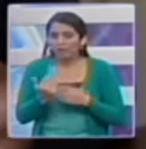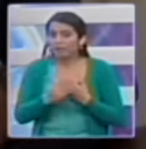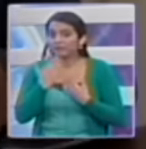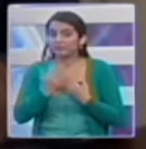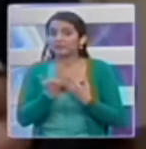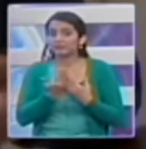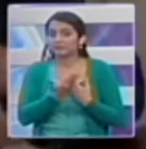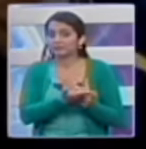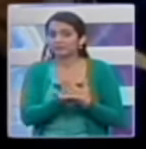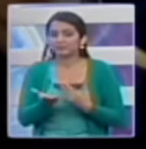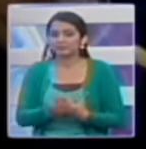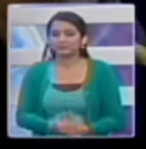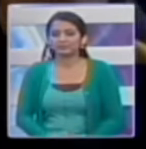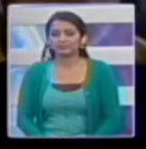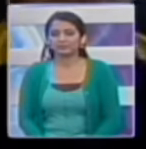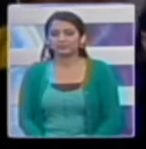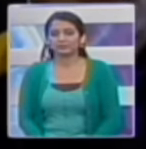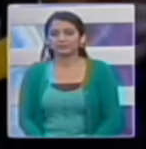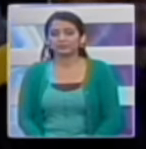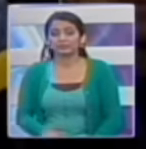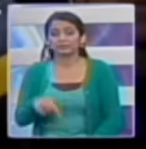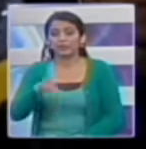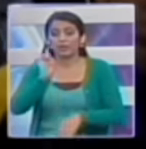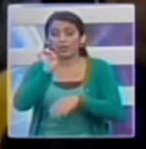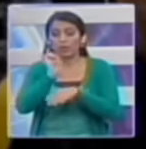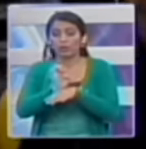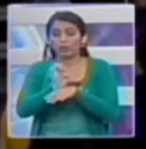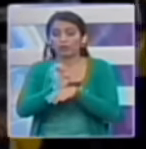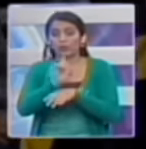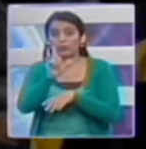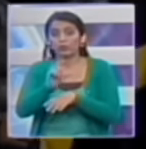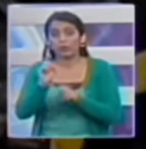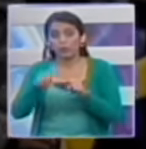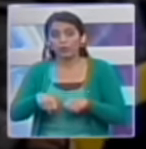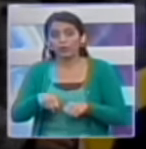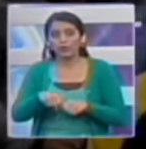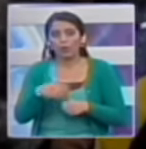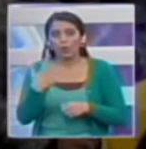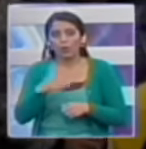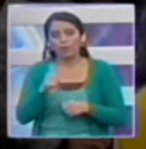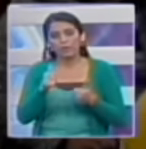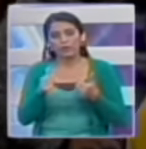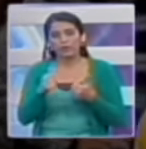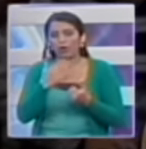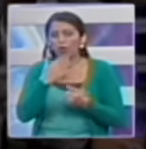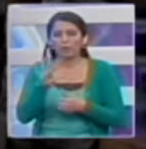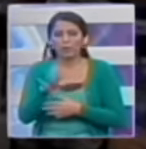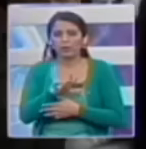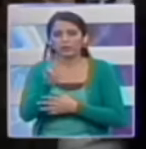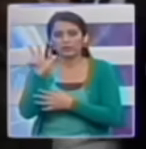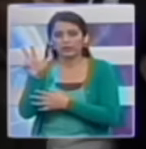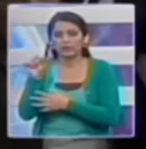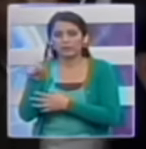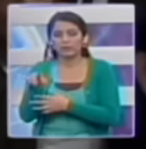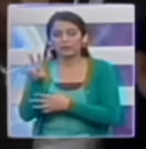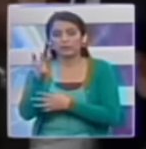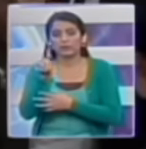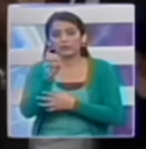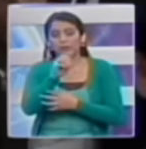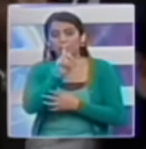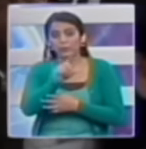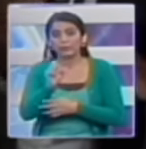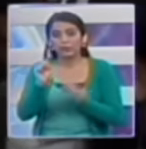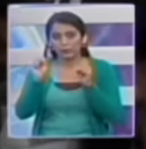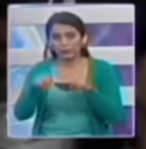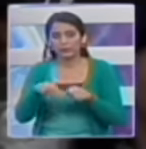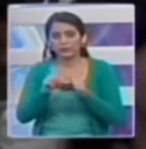entrar a una página web. En el Ecuador pueden beneficiarse de este sorteo aproximadamente 3.700 personas. Los resultados se